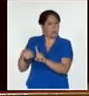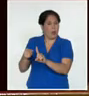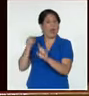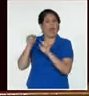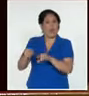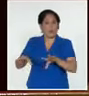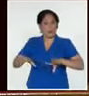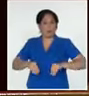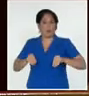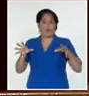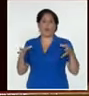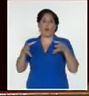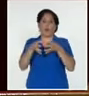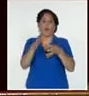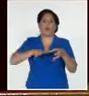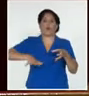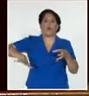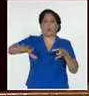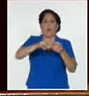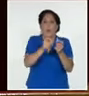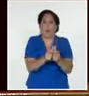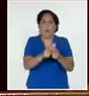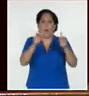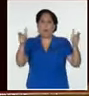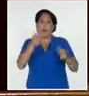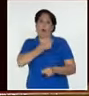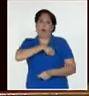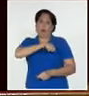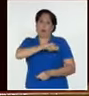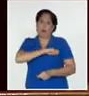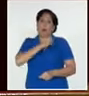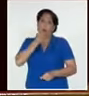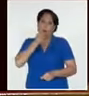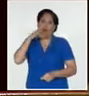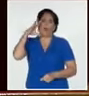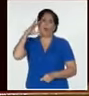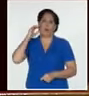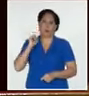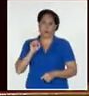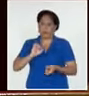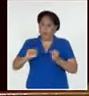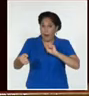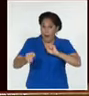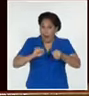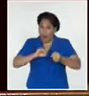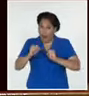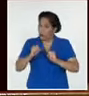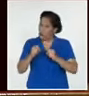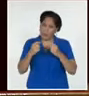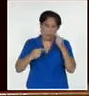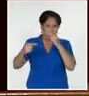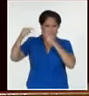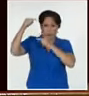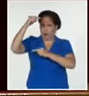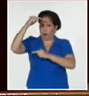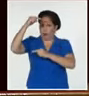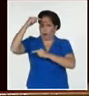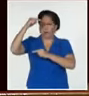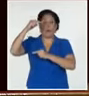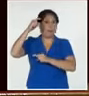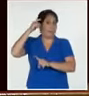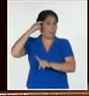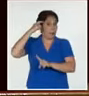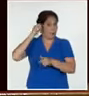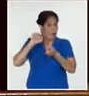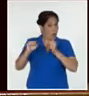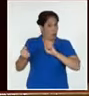asumen colectivamente por el mayor número posible de personas. El ahorro es una de ellas, la mentalidad